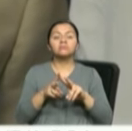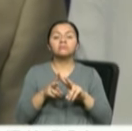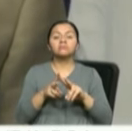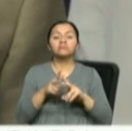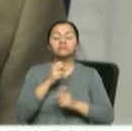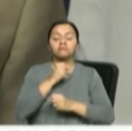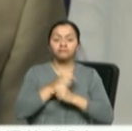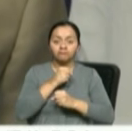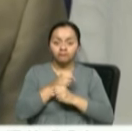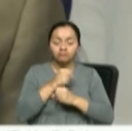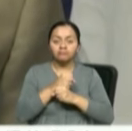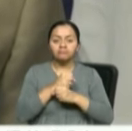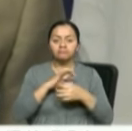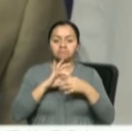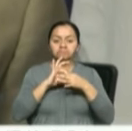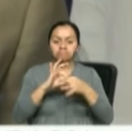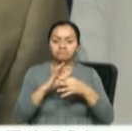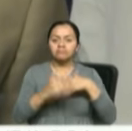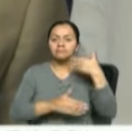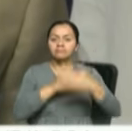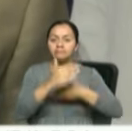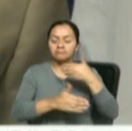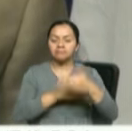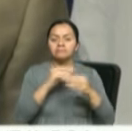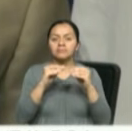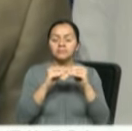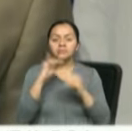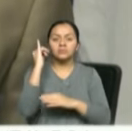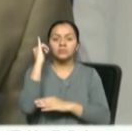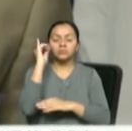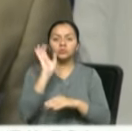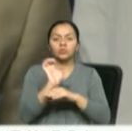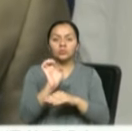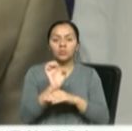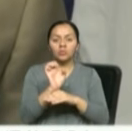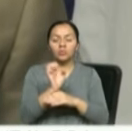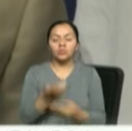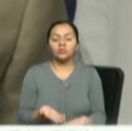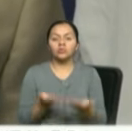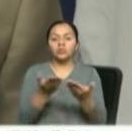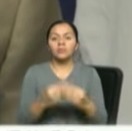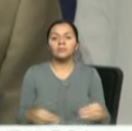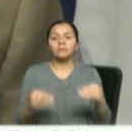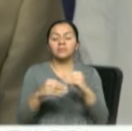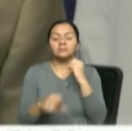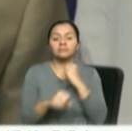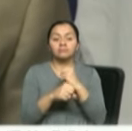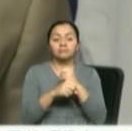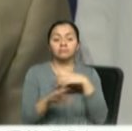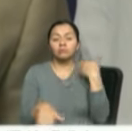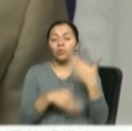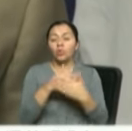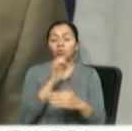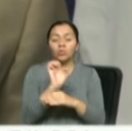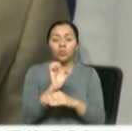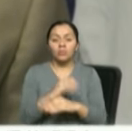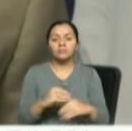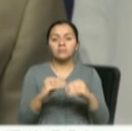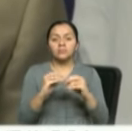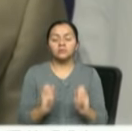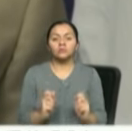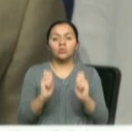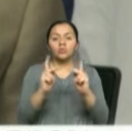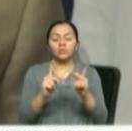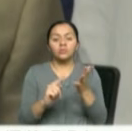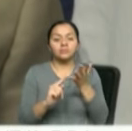en el trabajo que se viene realizando para darle a la industria ecuatoriana, para dar a los trabajadores ecuatorianos